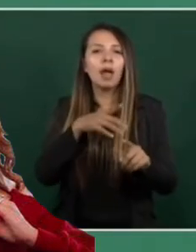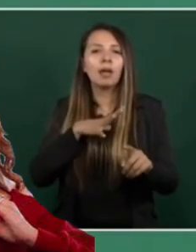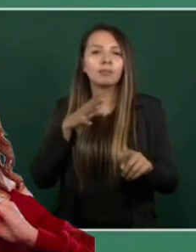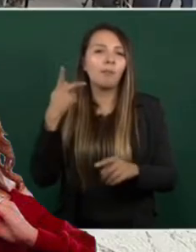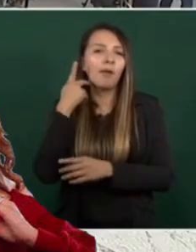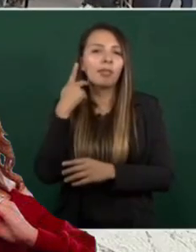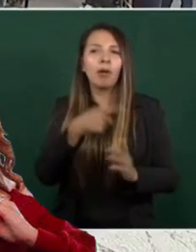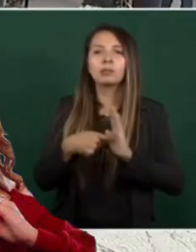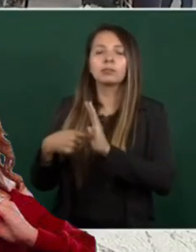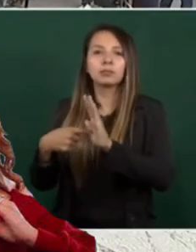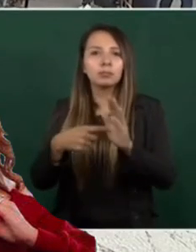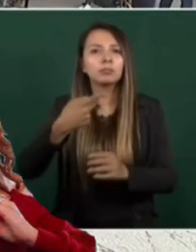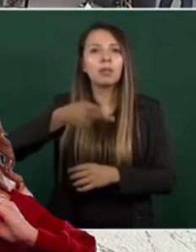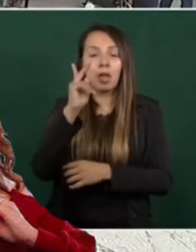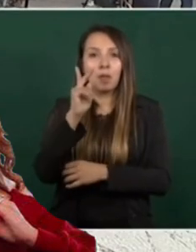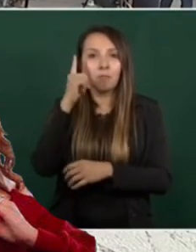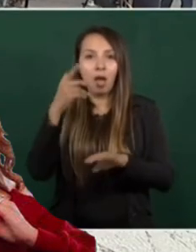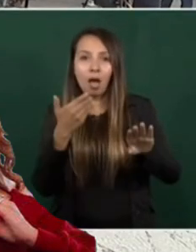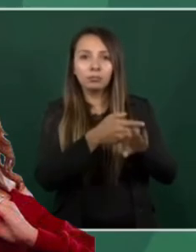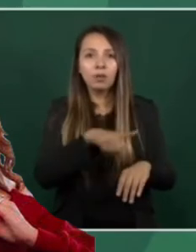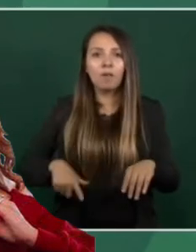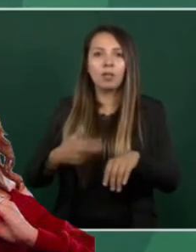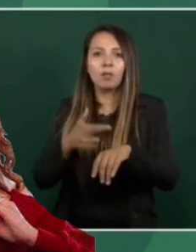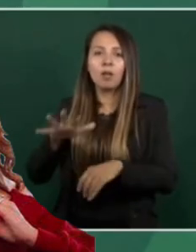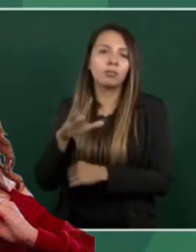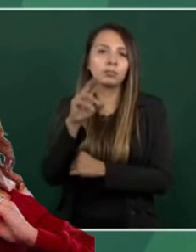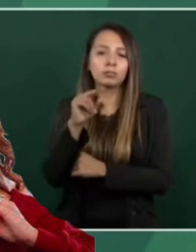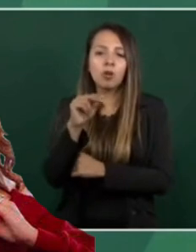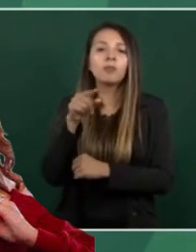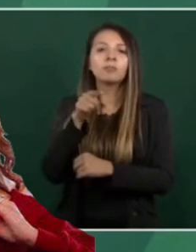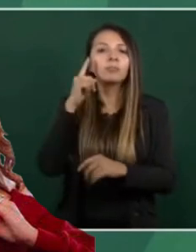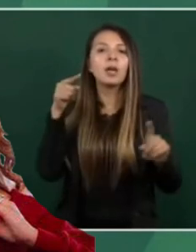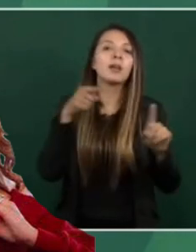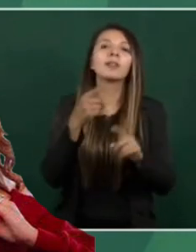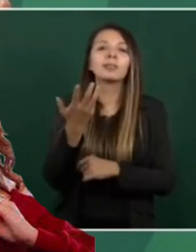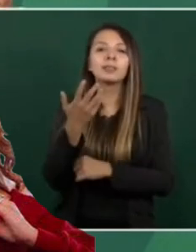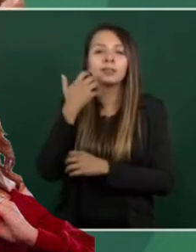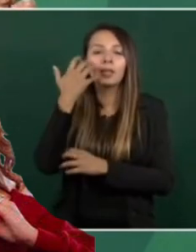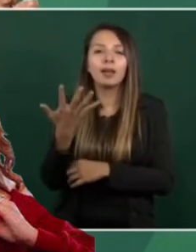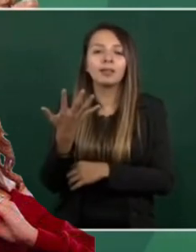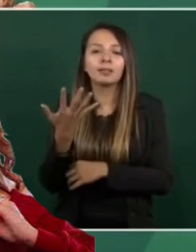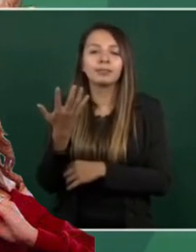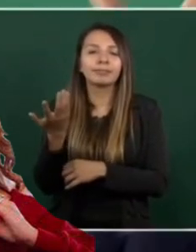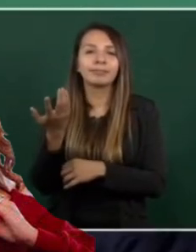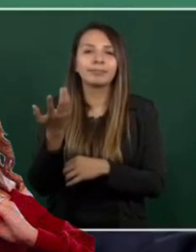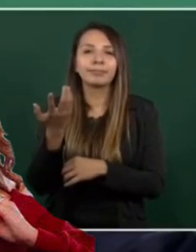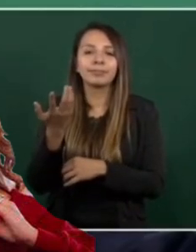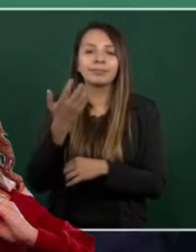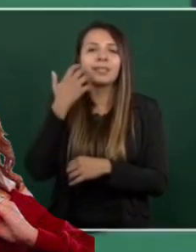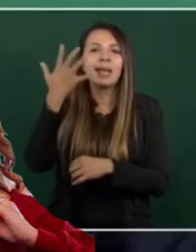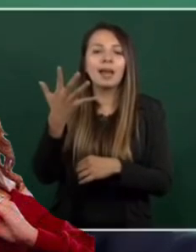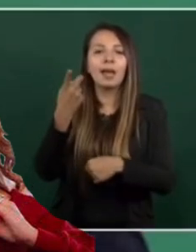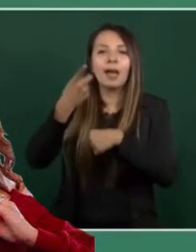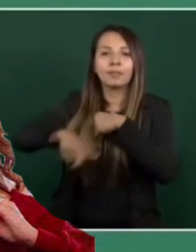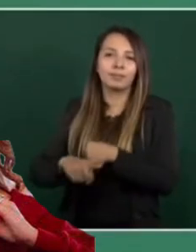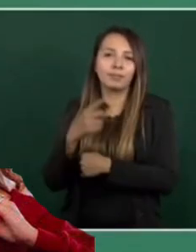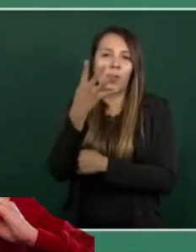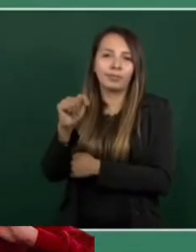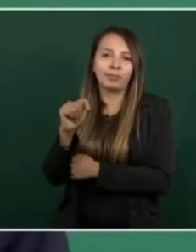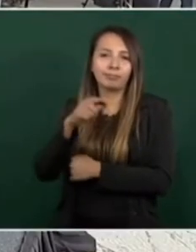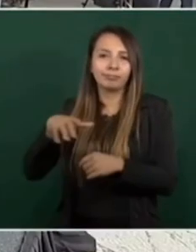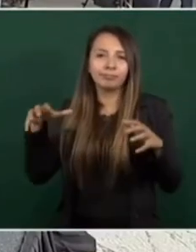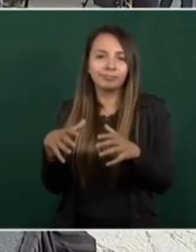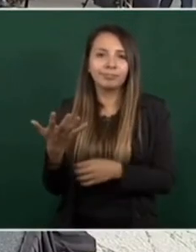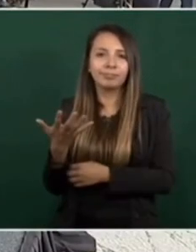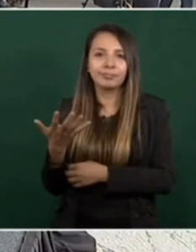pero no para afectar a la cobradora es para acercar o buscar afectar el proyecto de la formación